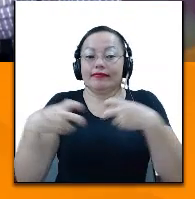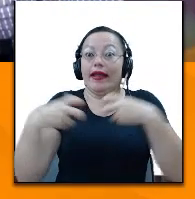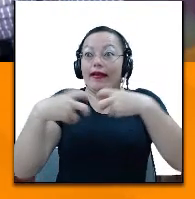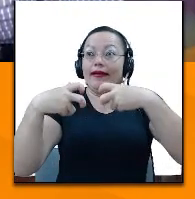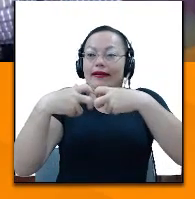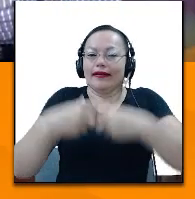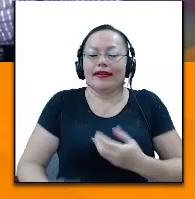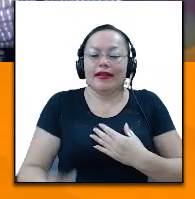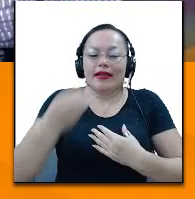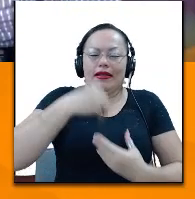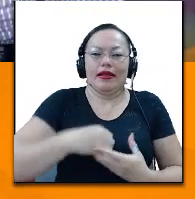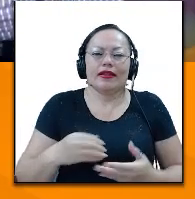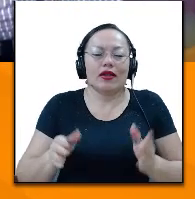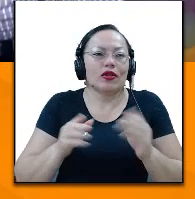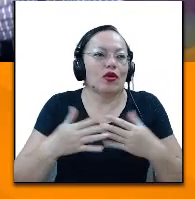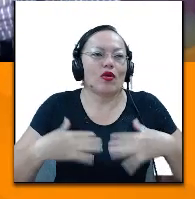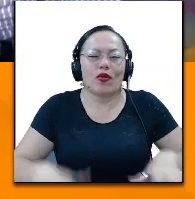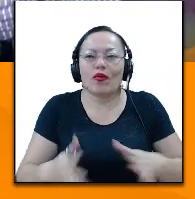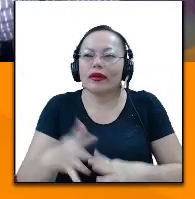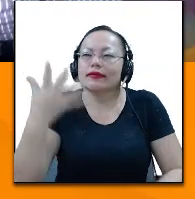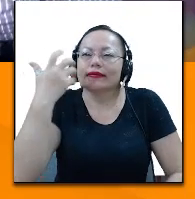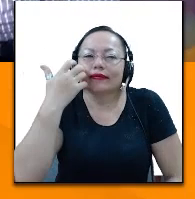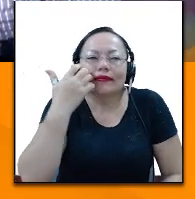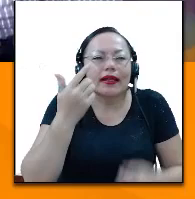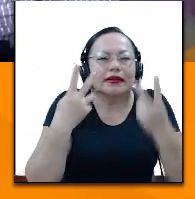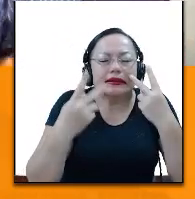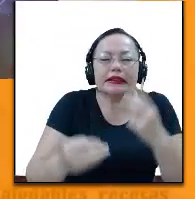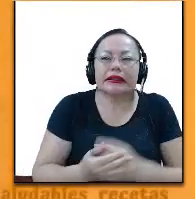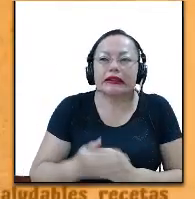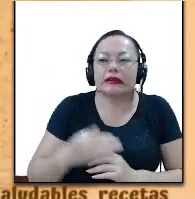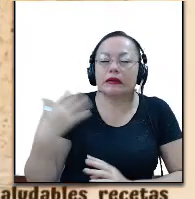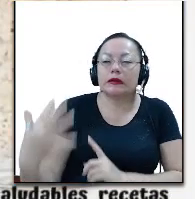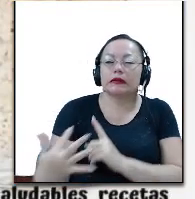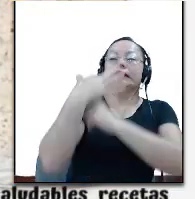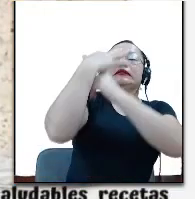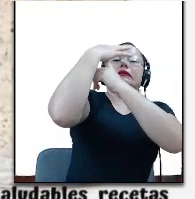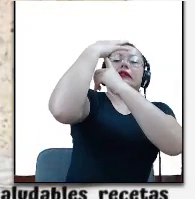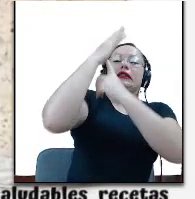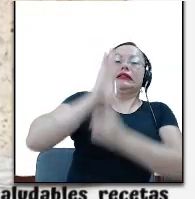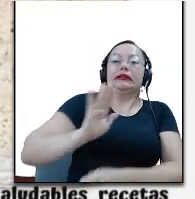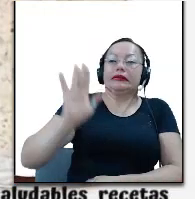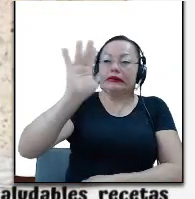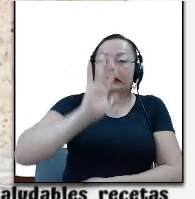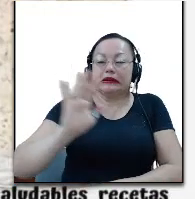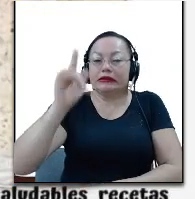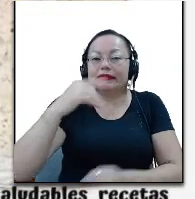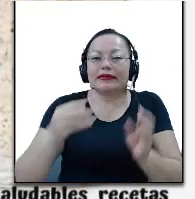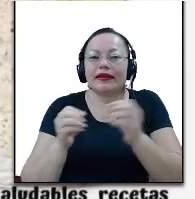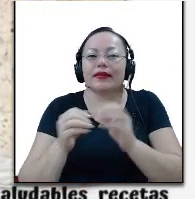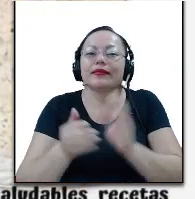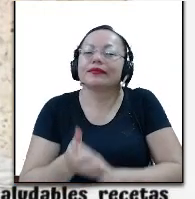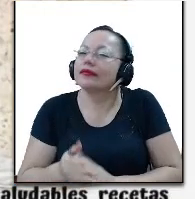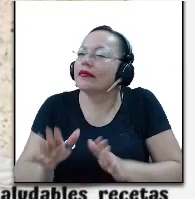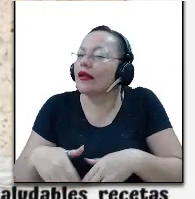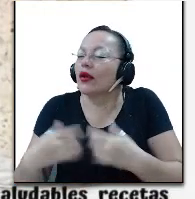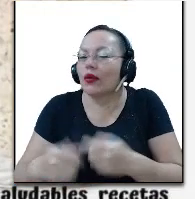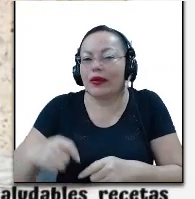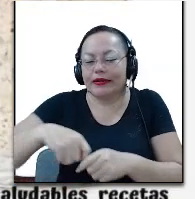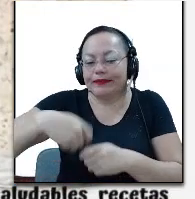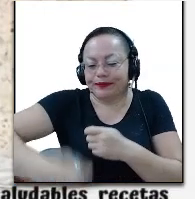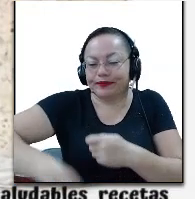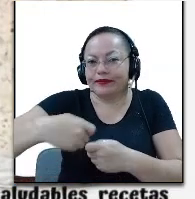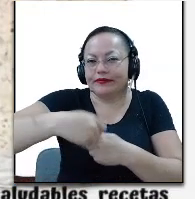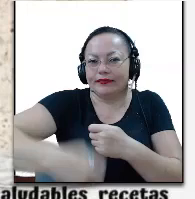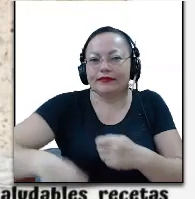para combatir cualquier virus que nos quiera atacar. Y el batido es de banana, entonces